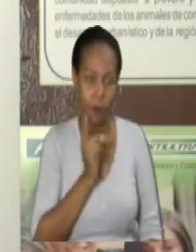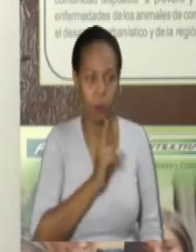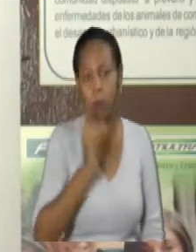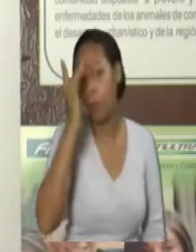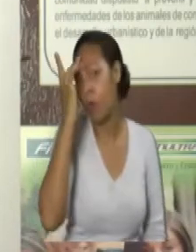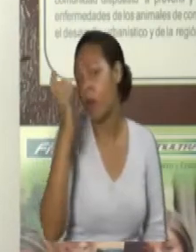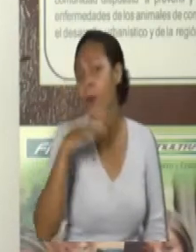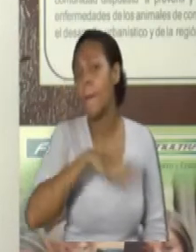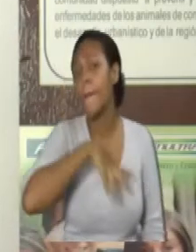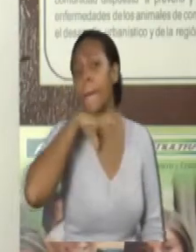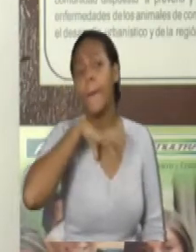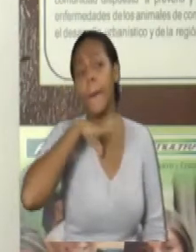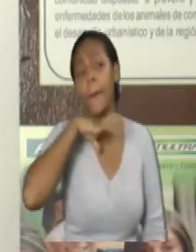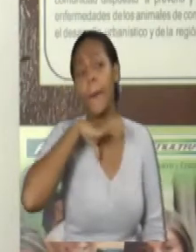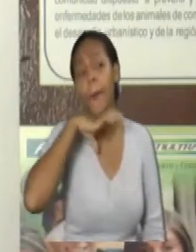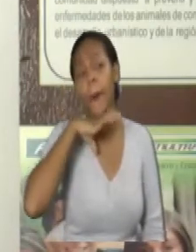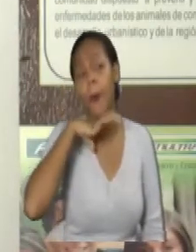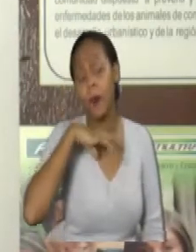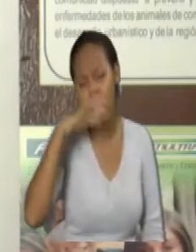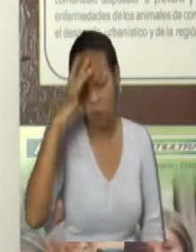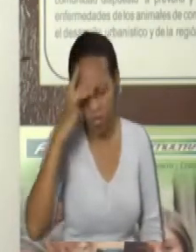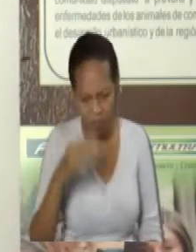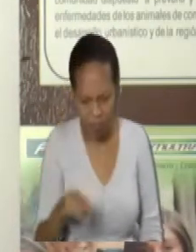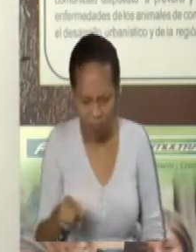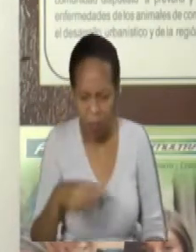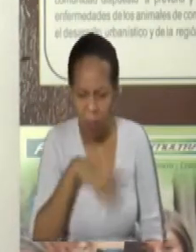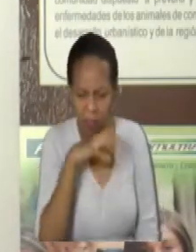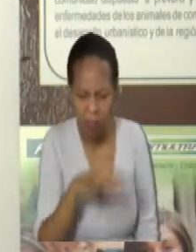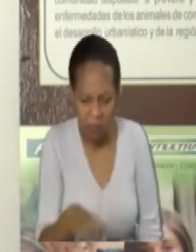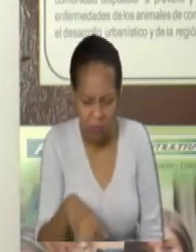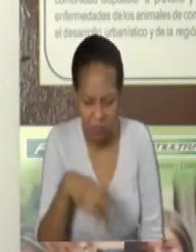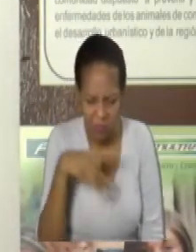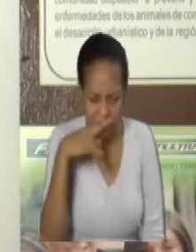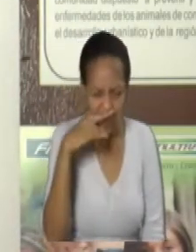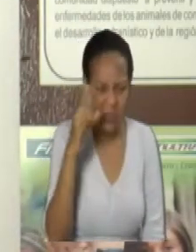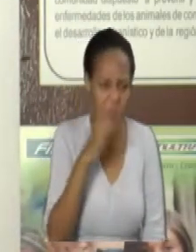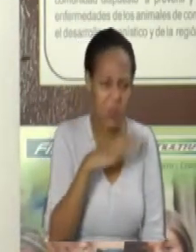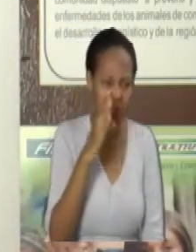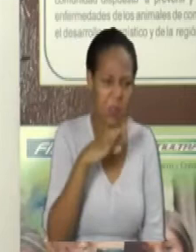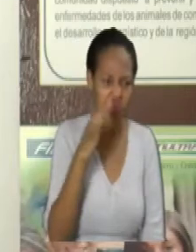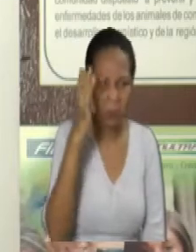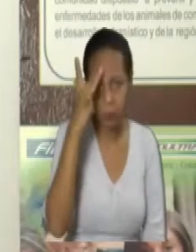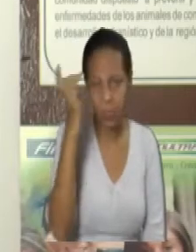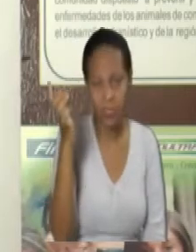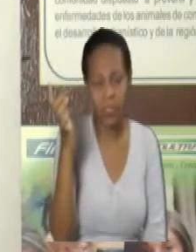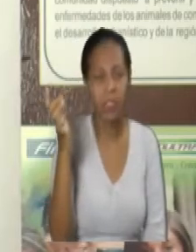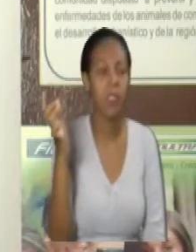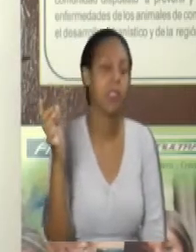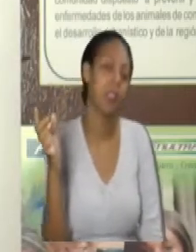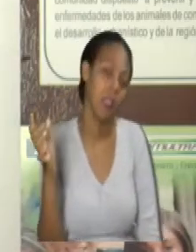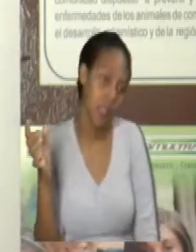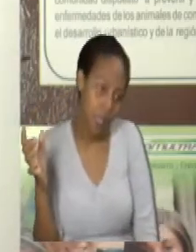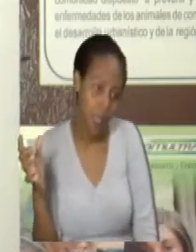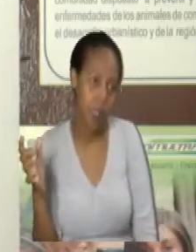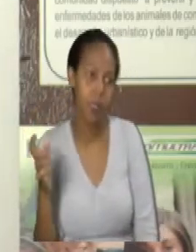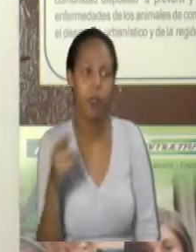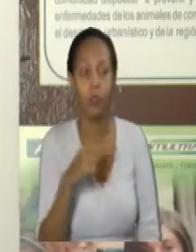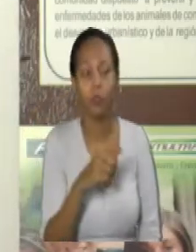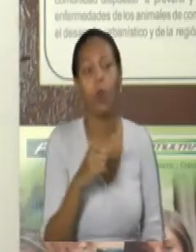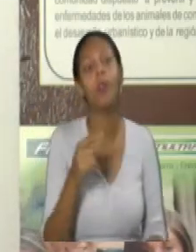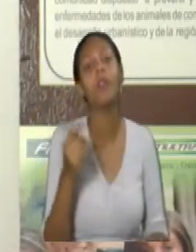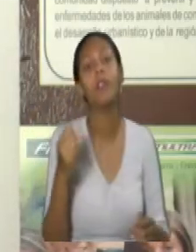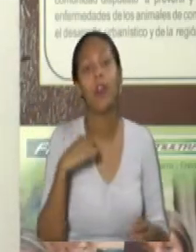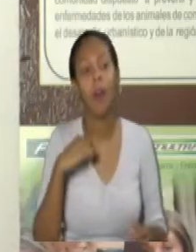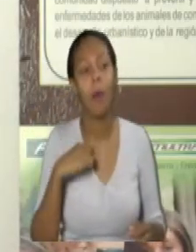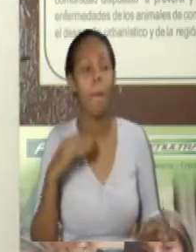perros, las causas por las cuales ellos toman olor a feo es ocasionado por diferentes problemas que